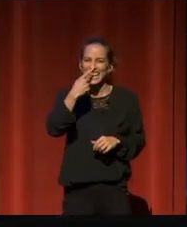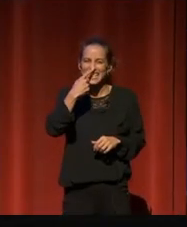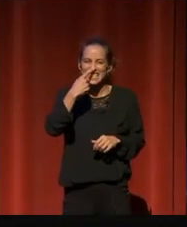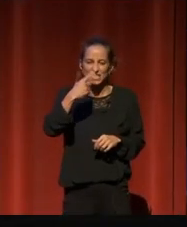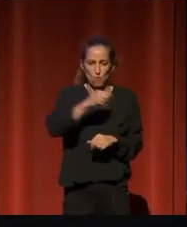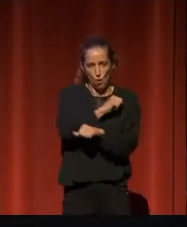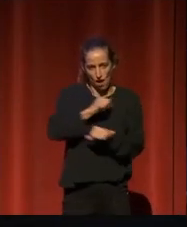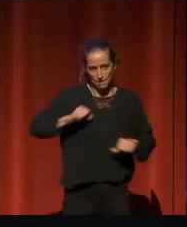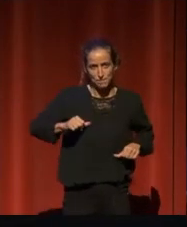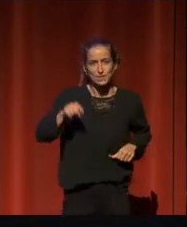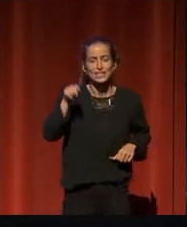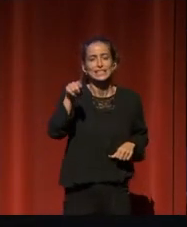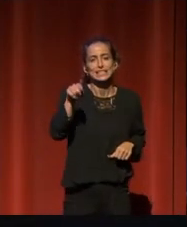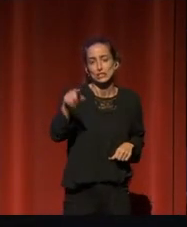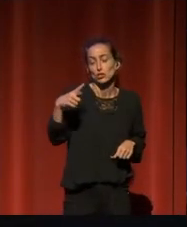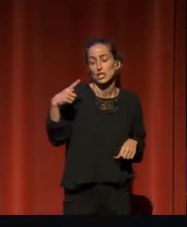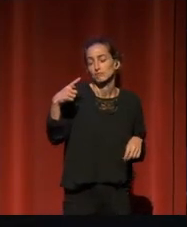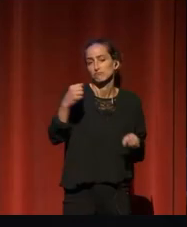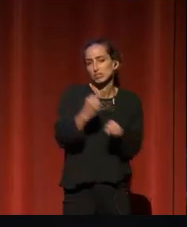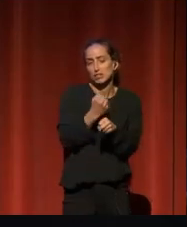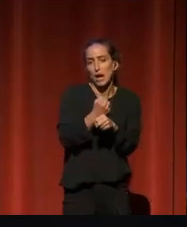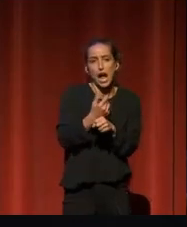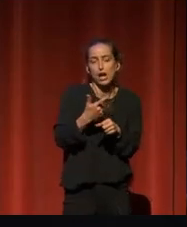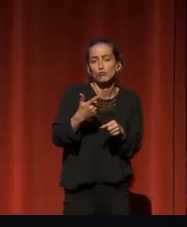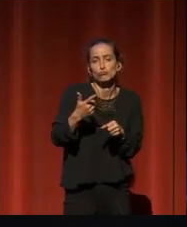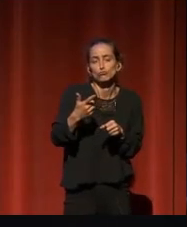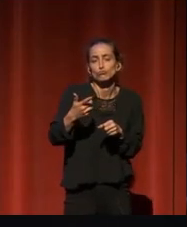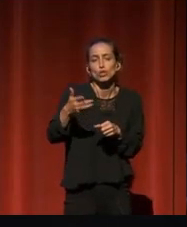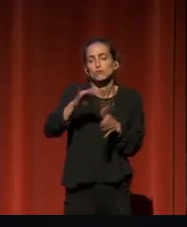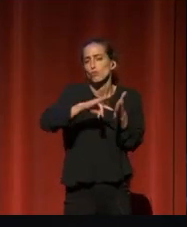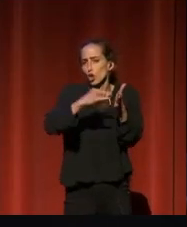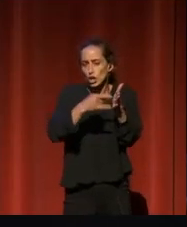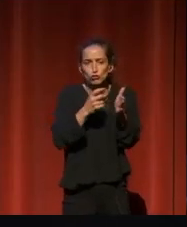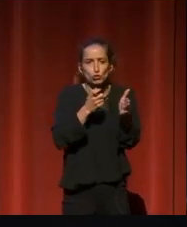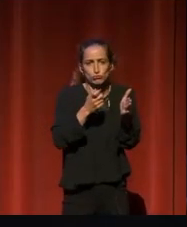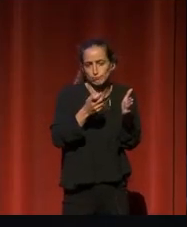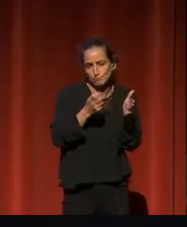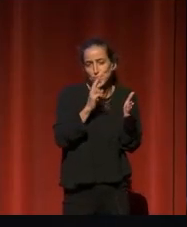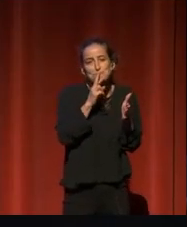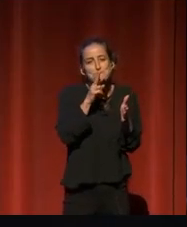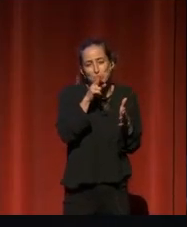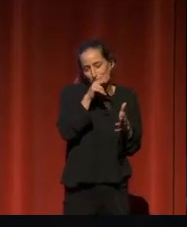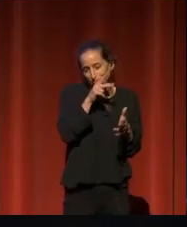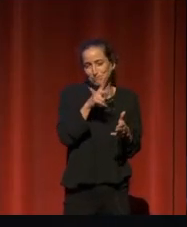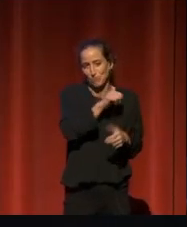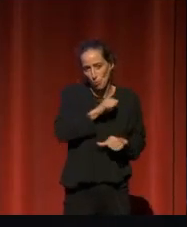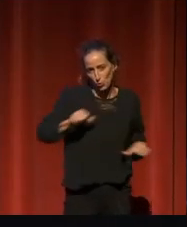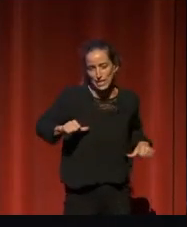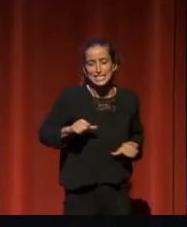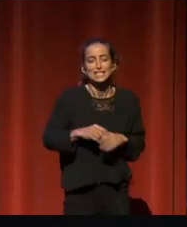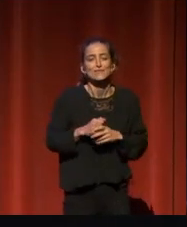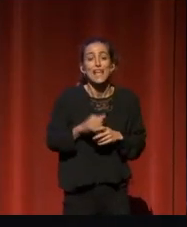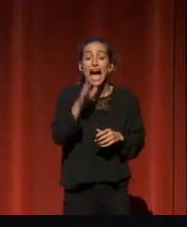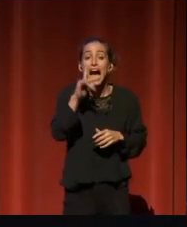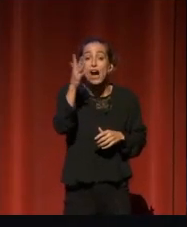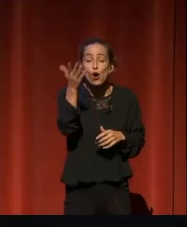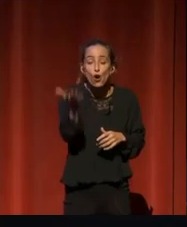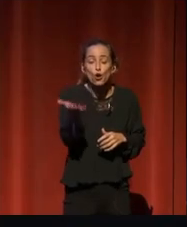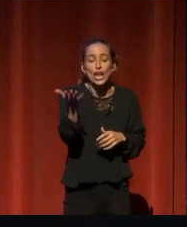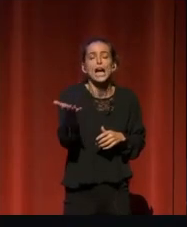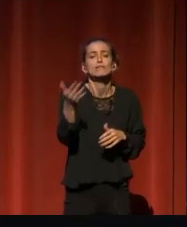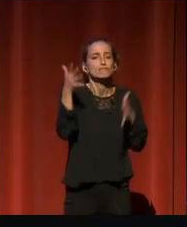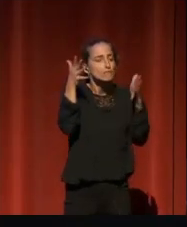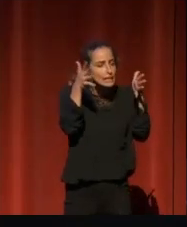trabajo con la fundación cust guenan en el proyecto casa da lectura y actualmente es mentora de bibliotecas